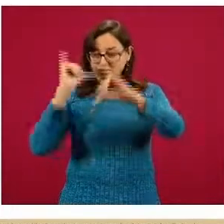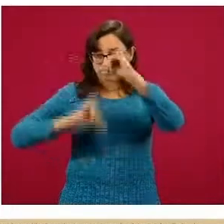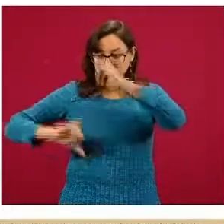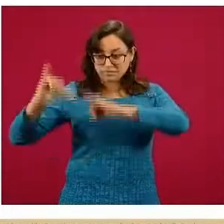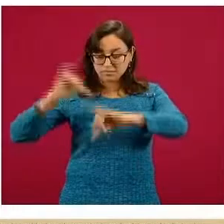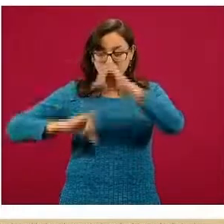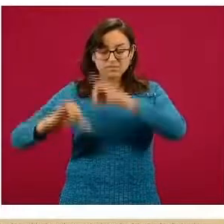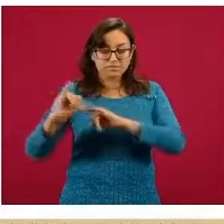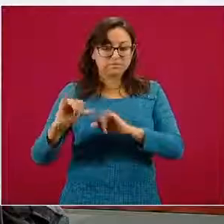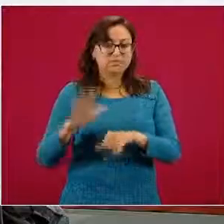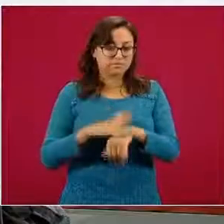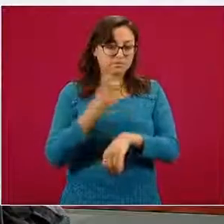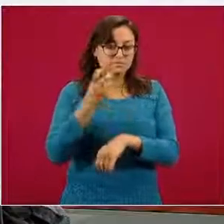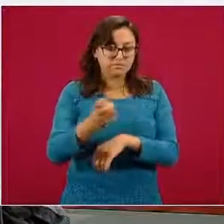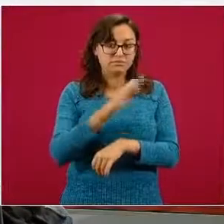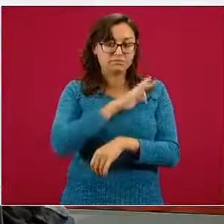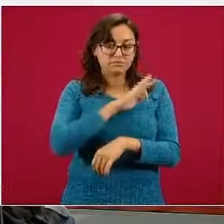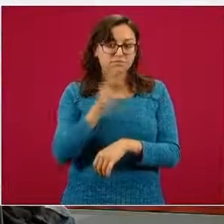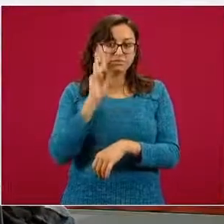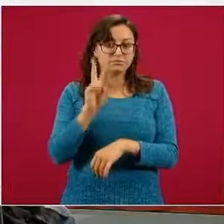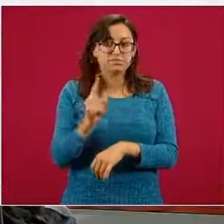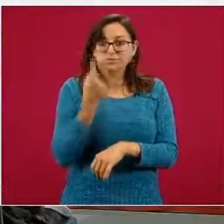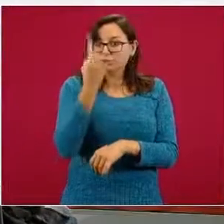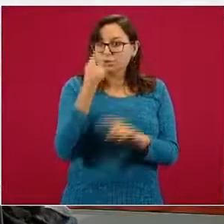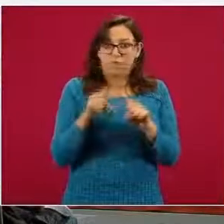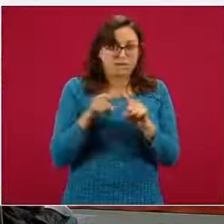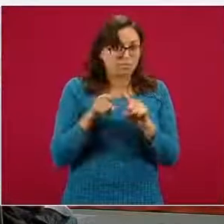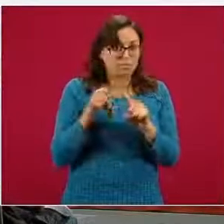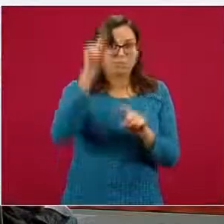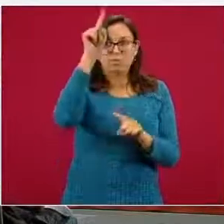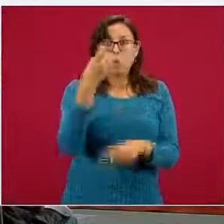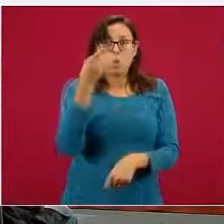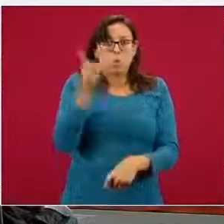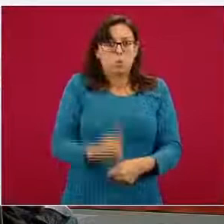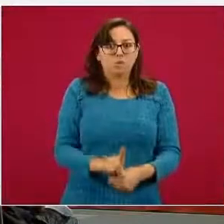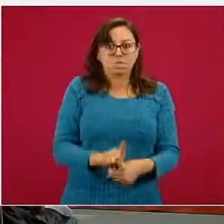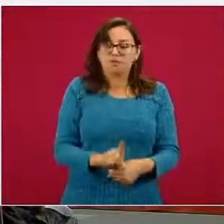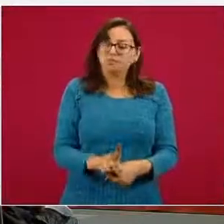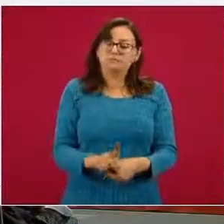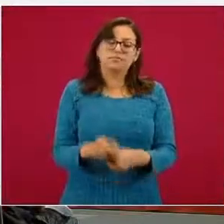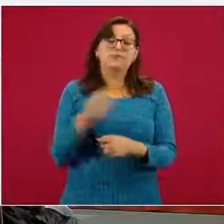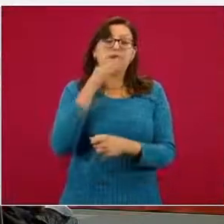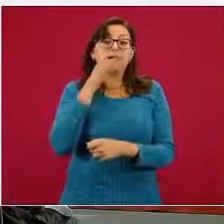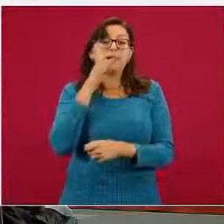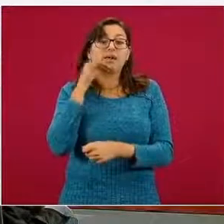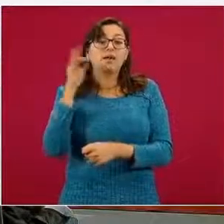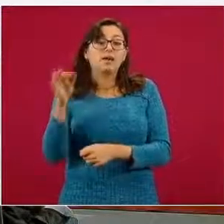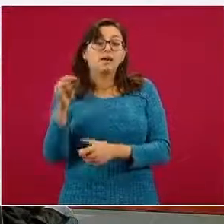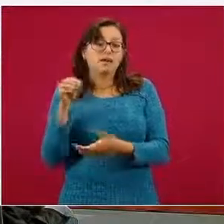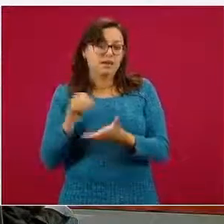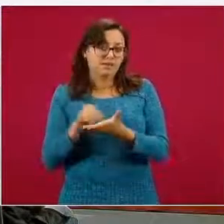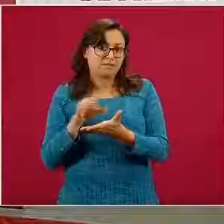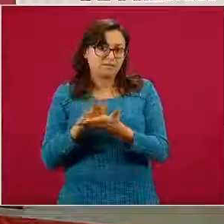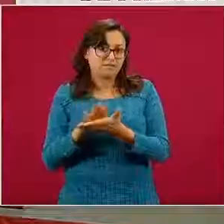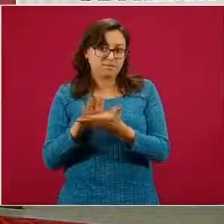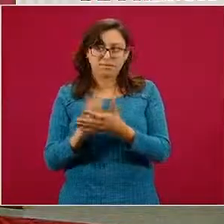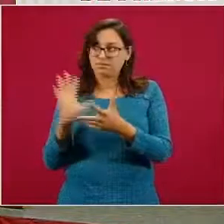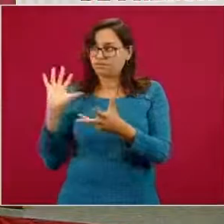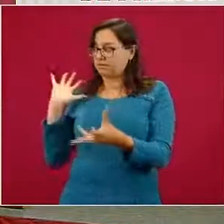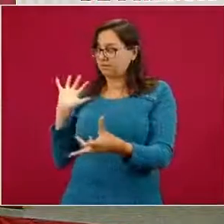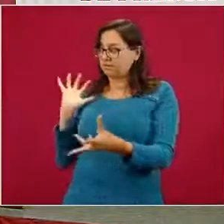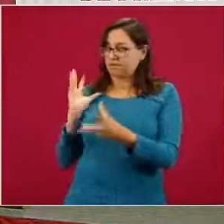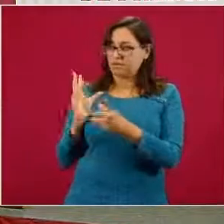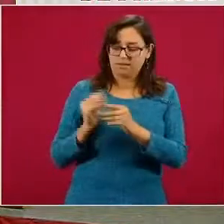por eso entonces vemos esta gran barra de los casos que en su momento integraron por la vía del diagnóstico clínico a